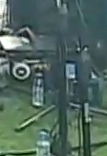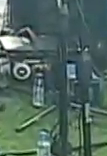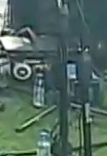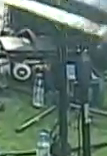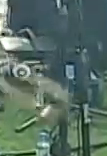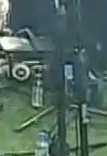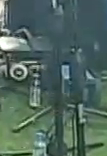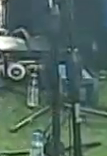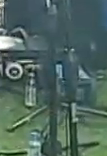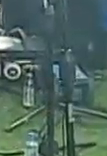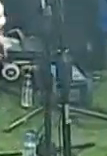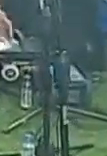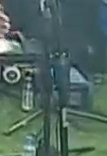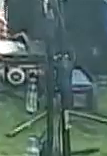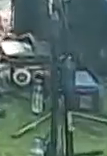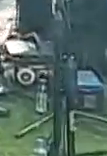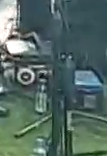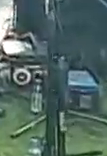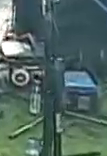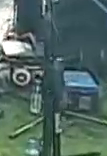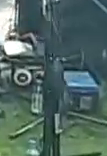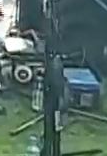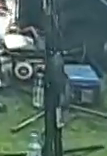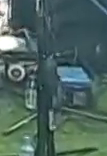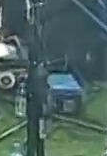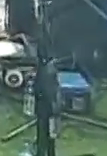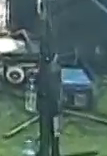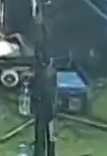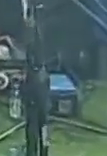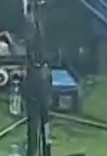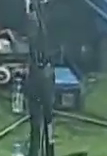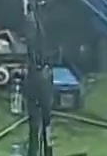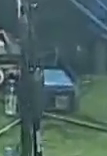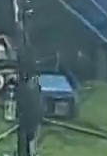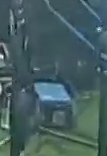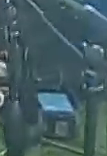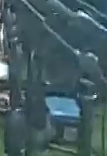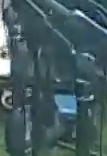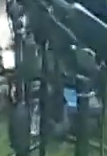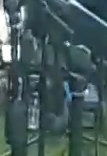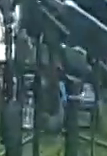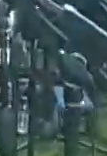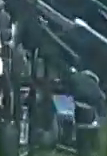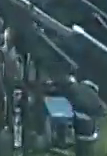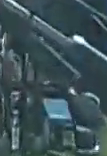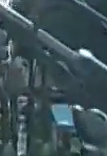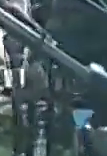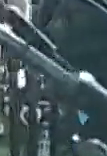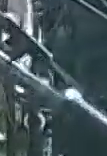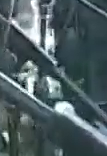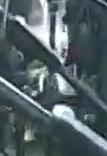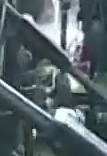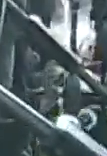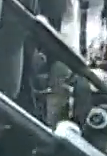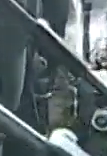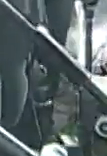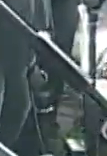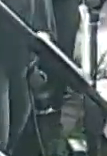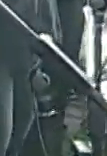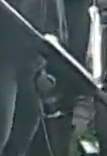Bravo. Brigadas comunitarias, militares escolares, la línea presidencial que sigue la